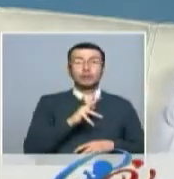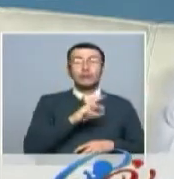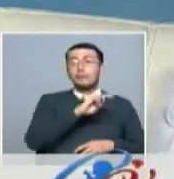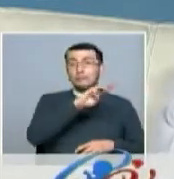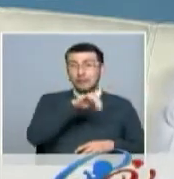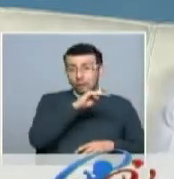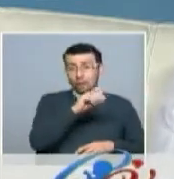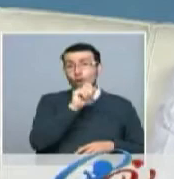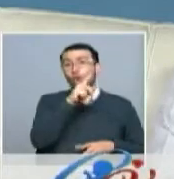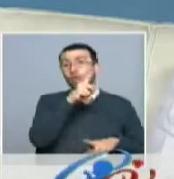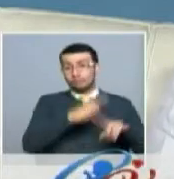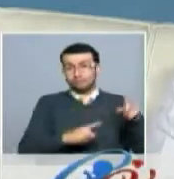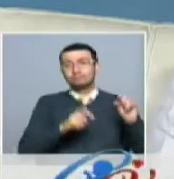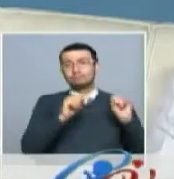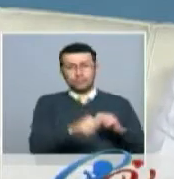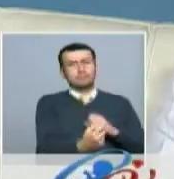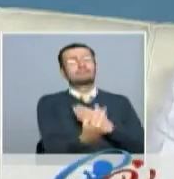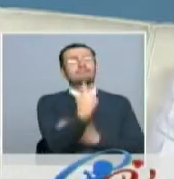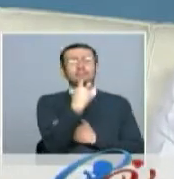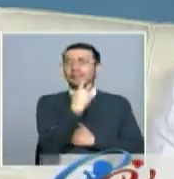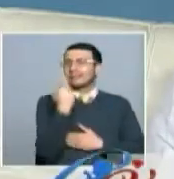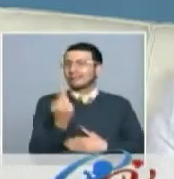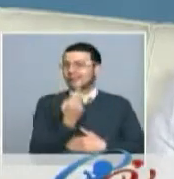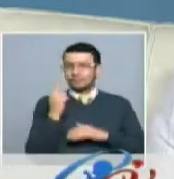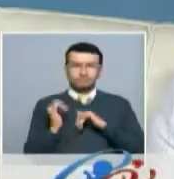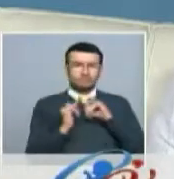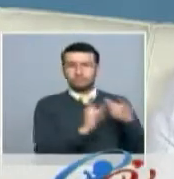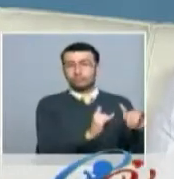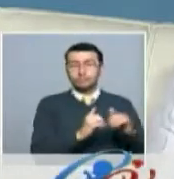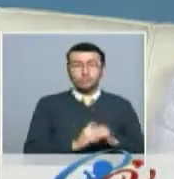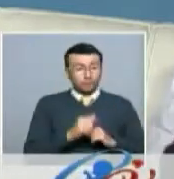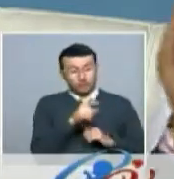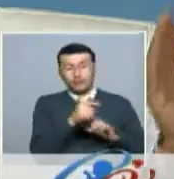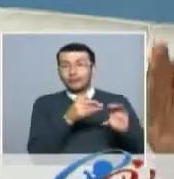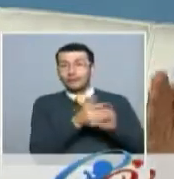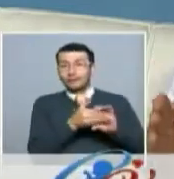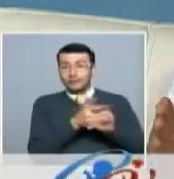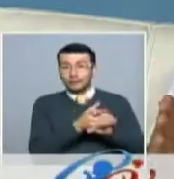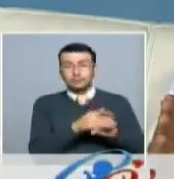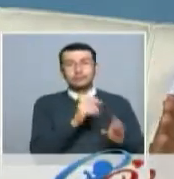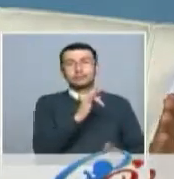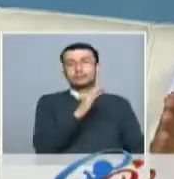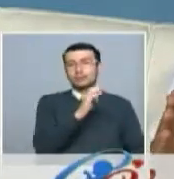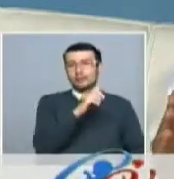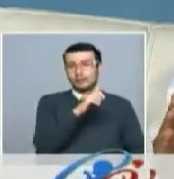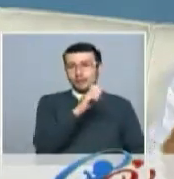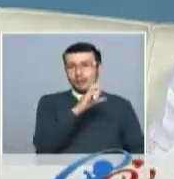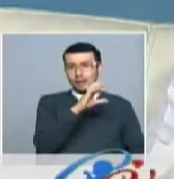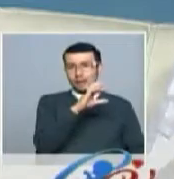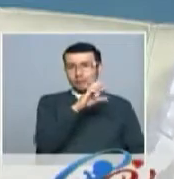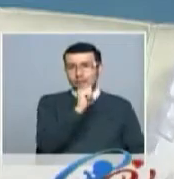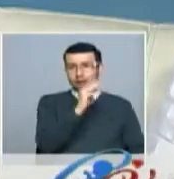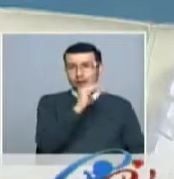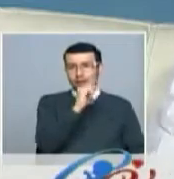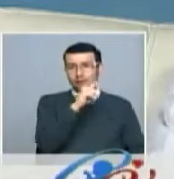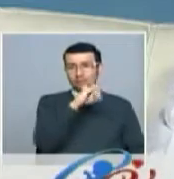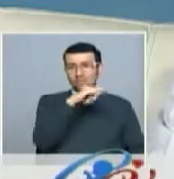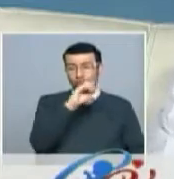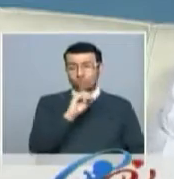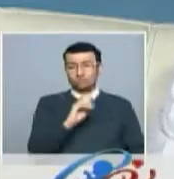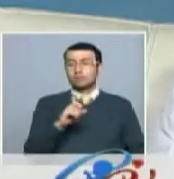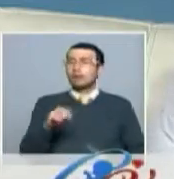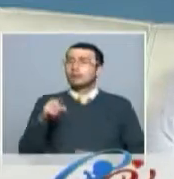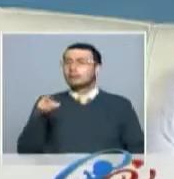los miércoles 11 y media. Estamos en Telepacífico, que está en DirecTV también, y en YouTube